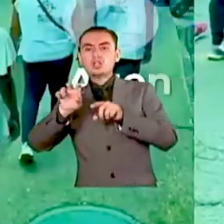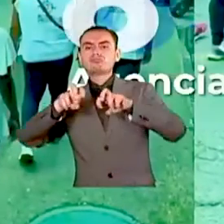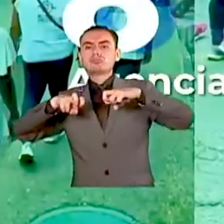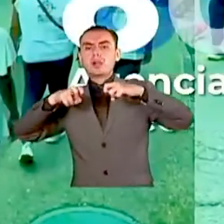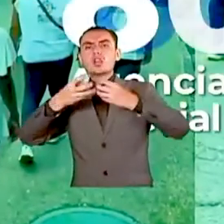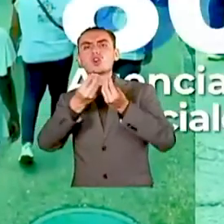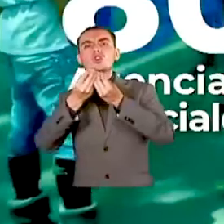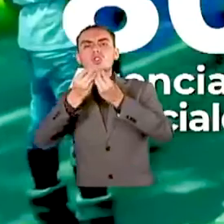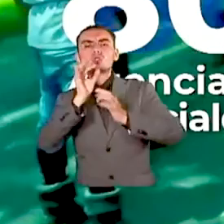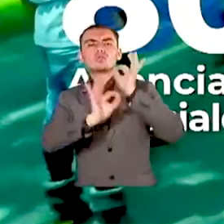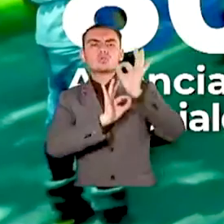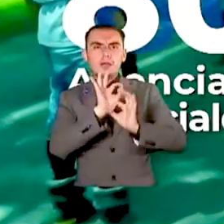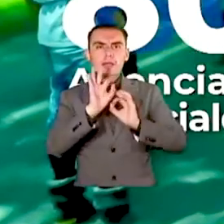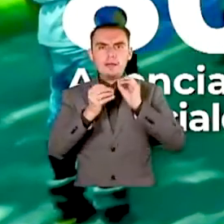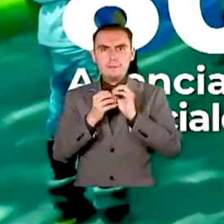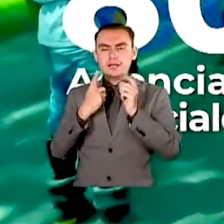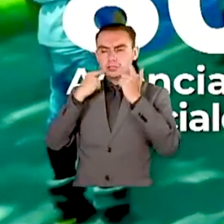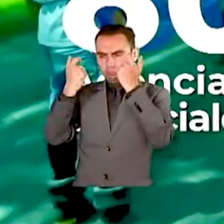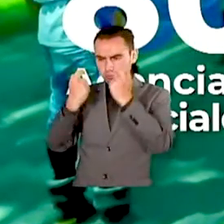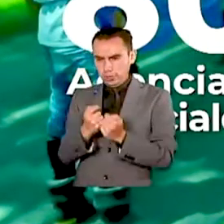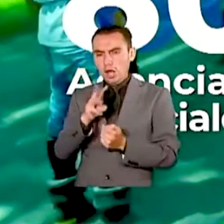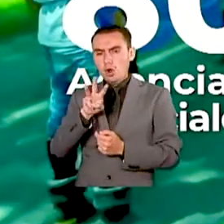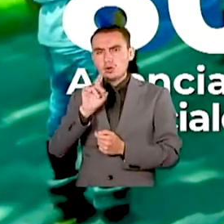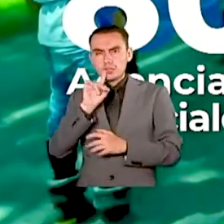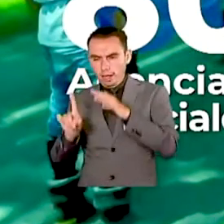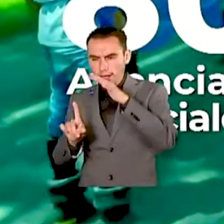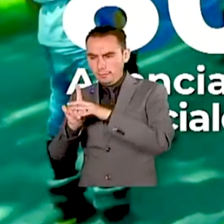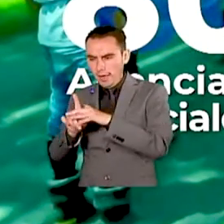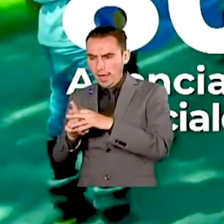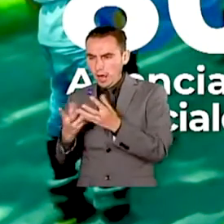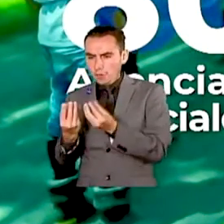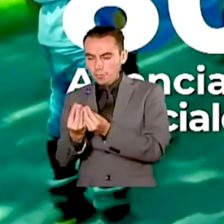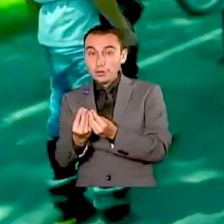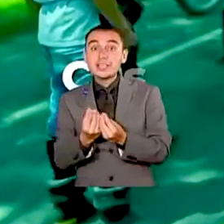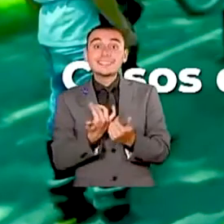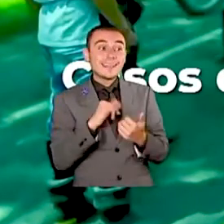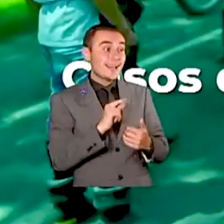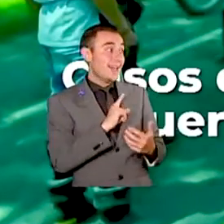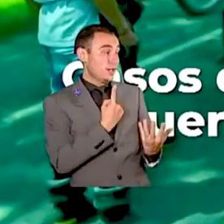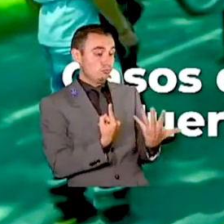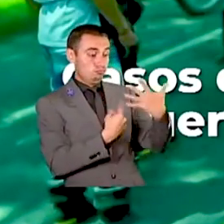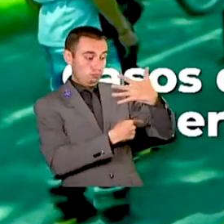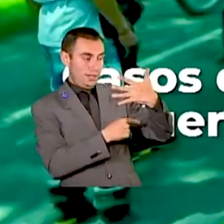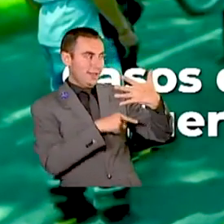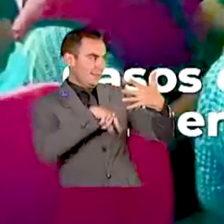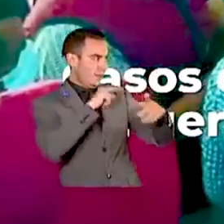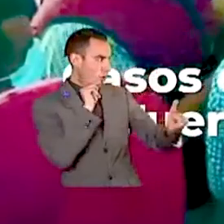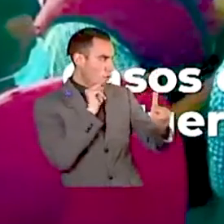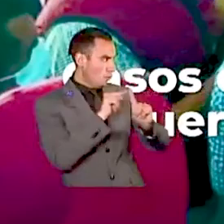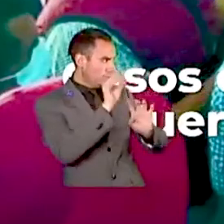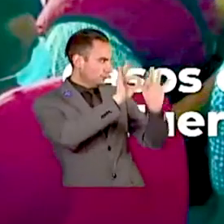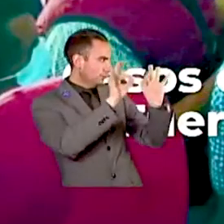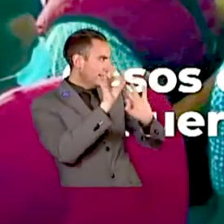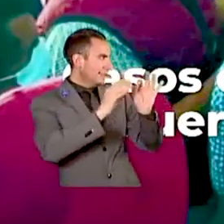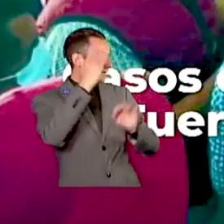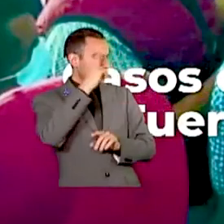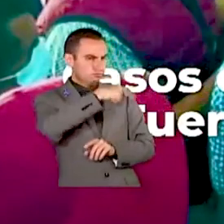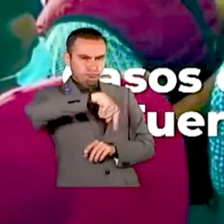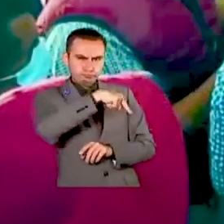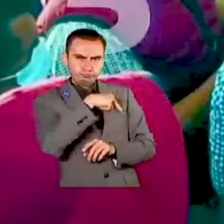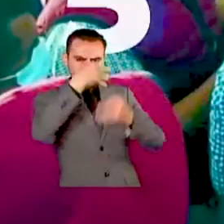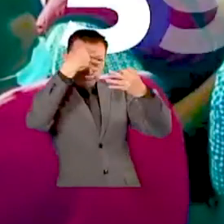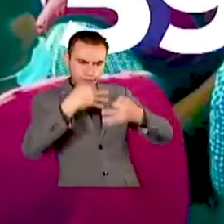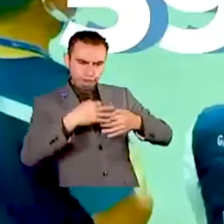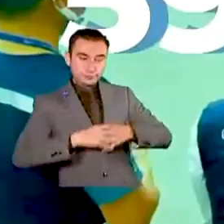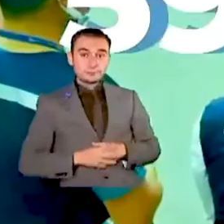territorios y constituyendo 80 agencias especiales y 6 casos priorizados de intervención judicial en casos de abuso de la fuerza